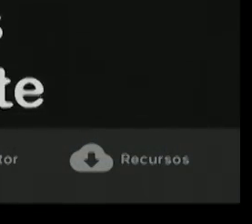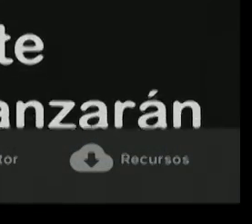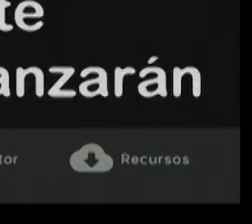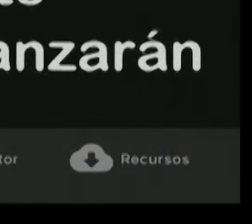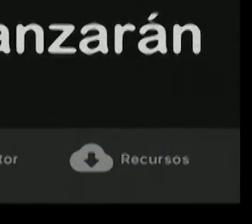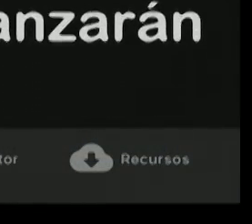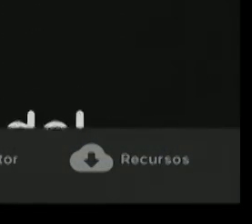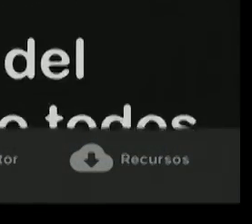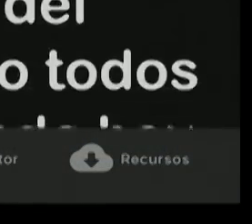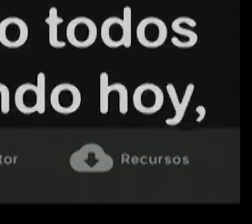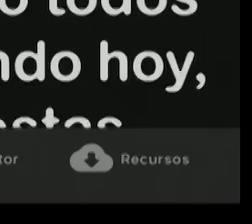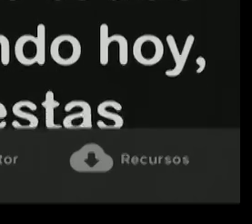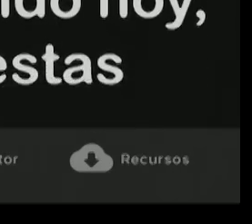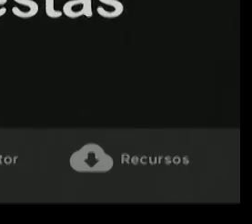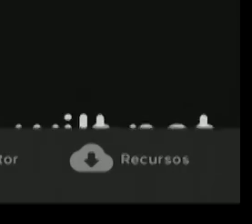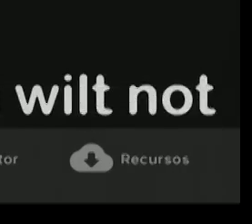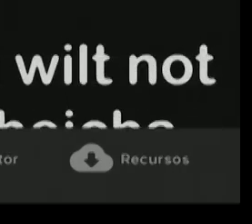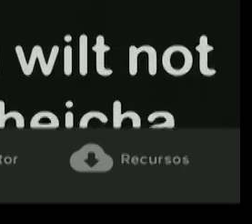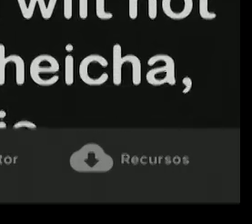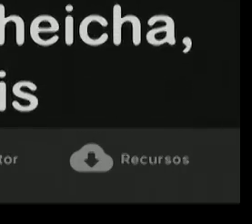Vamos a ver,